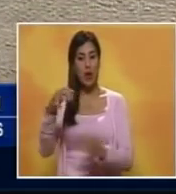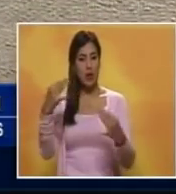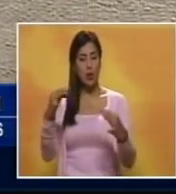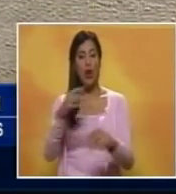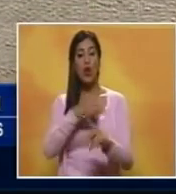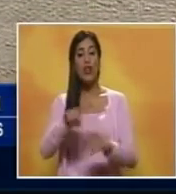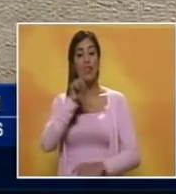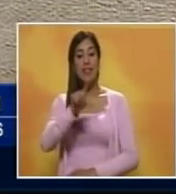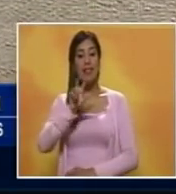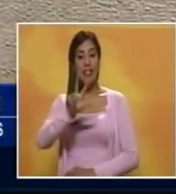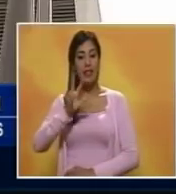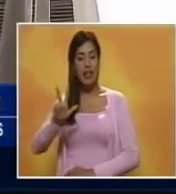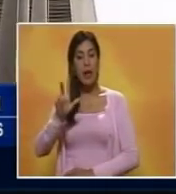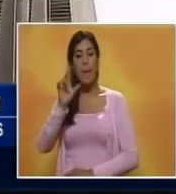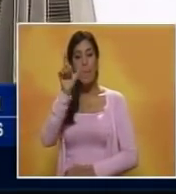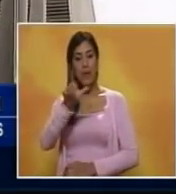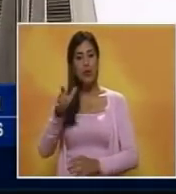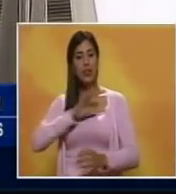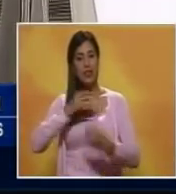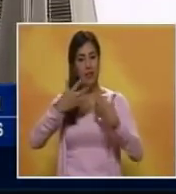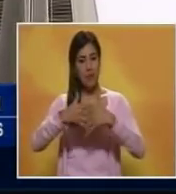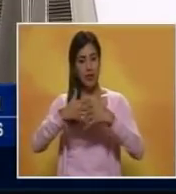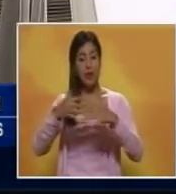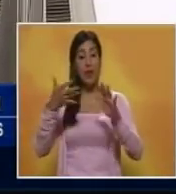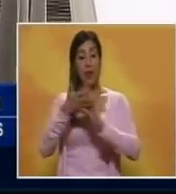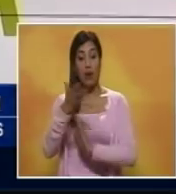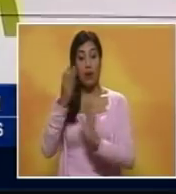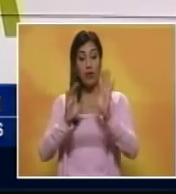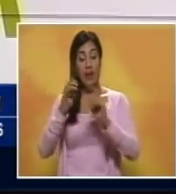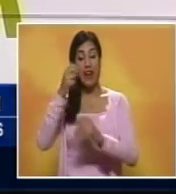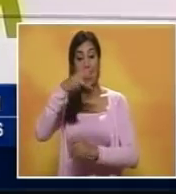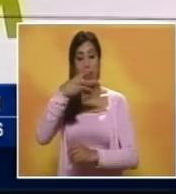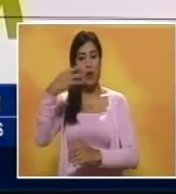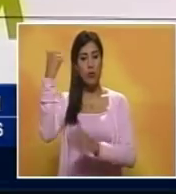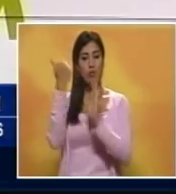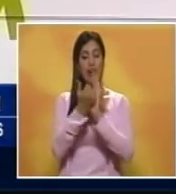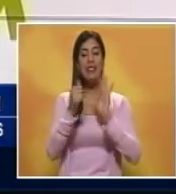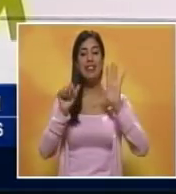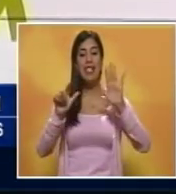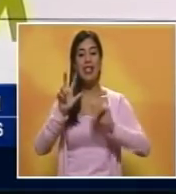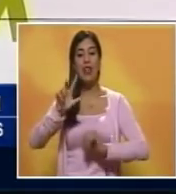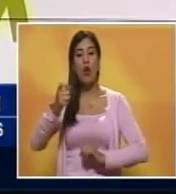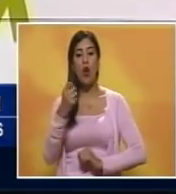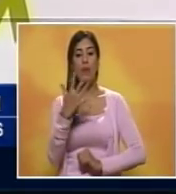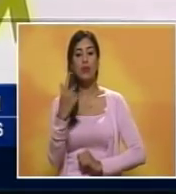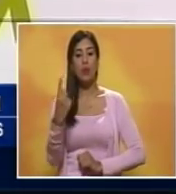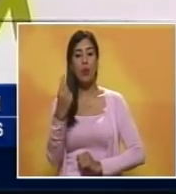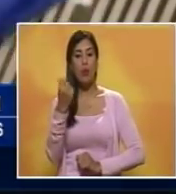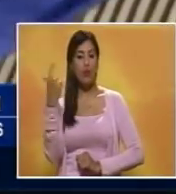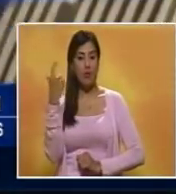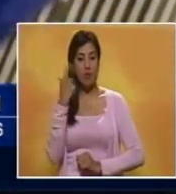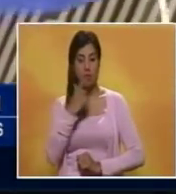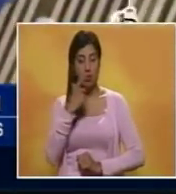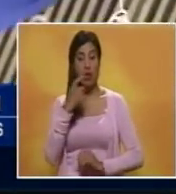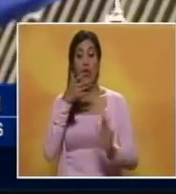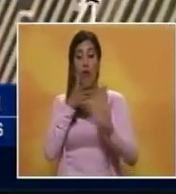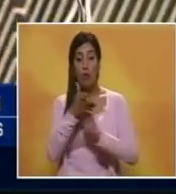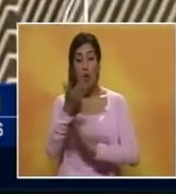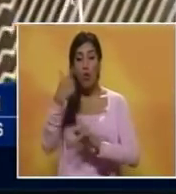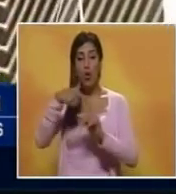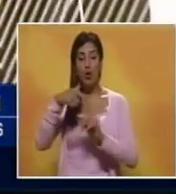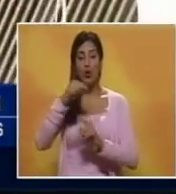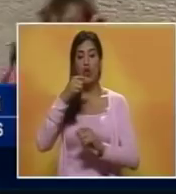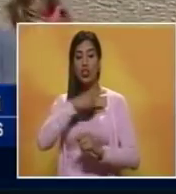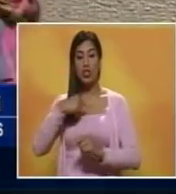y 133 personas en esa subasta. El euro quedó establecido en 73,51 bolívares soberanos, el yuan